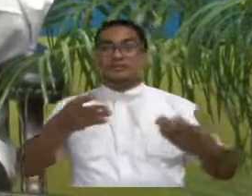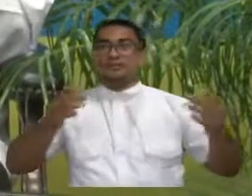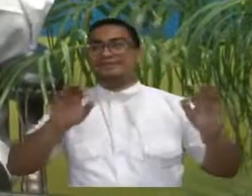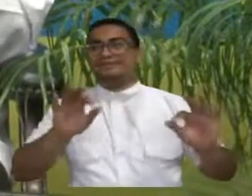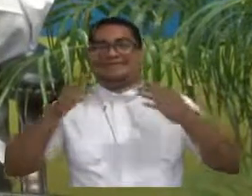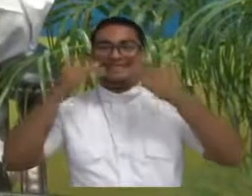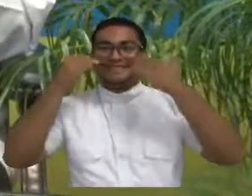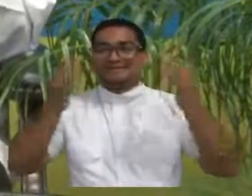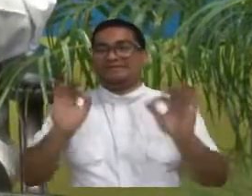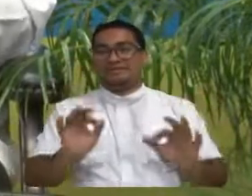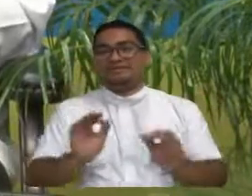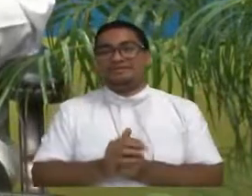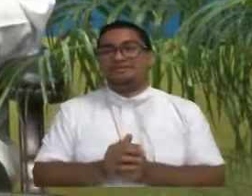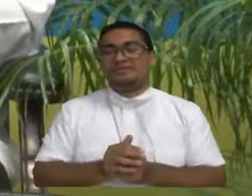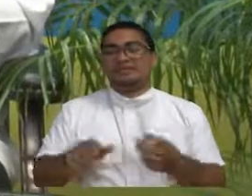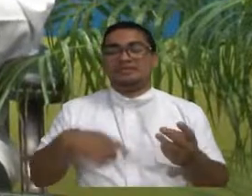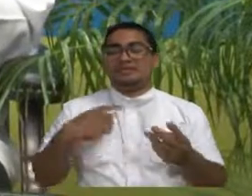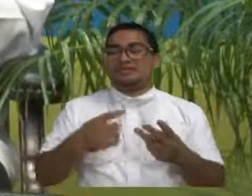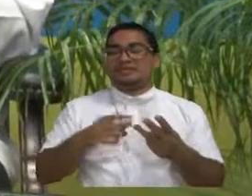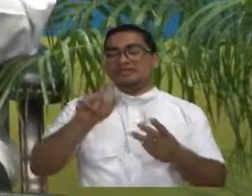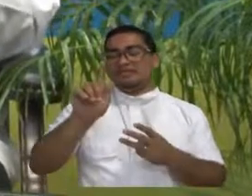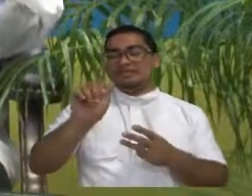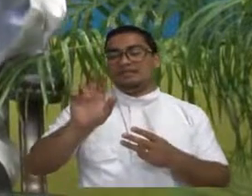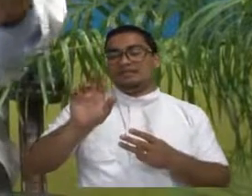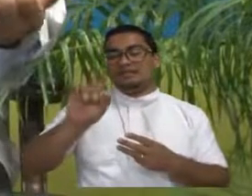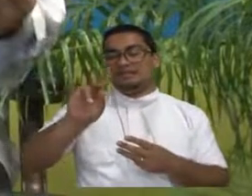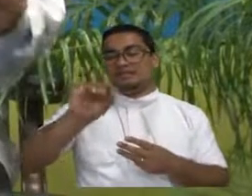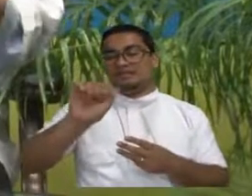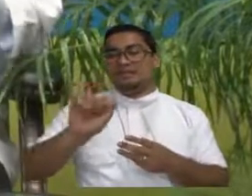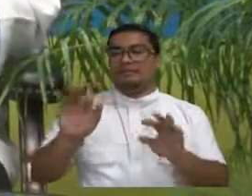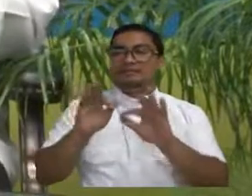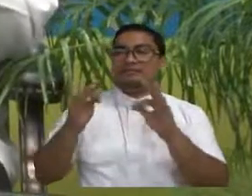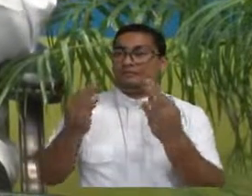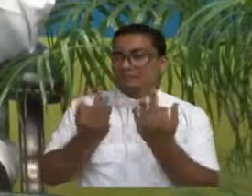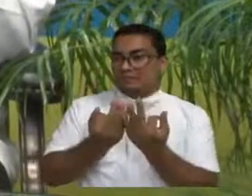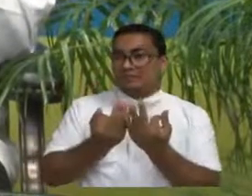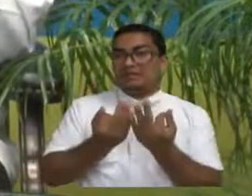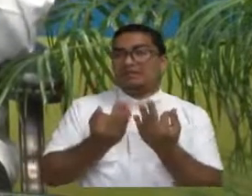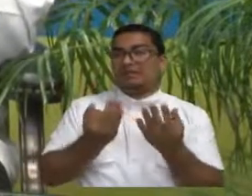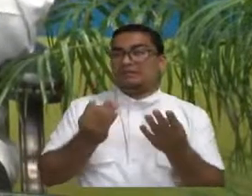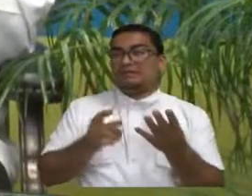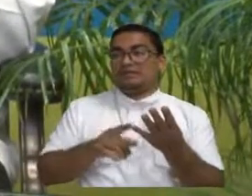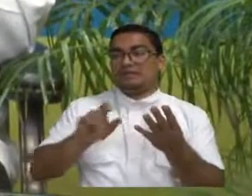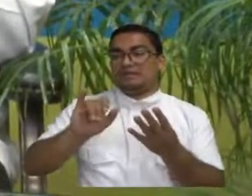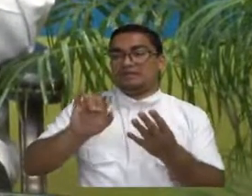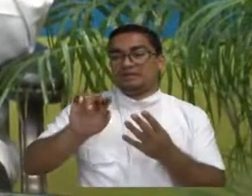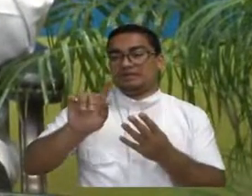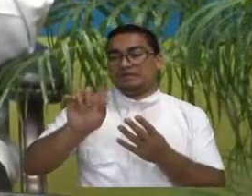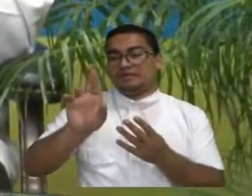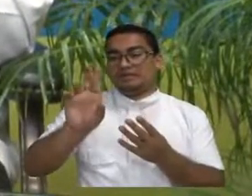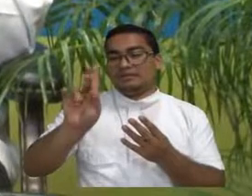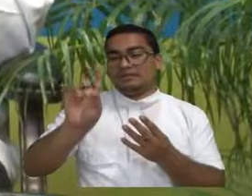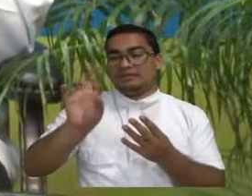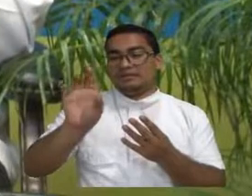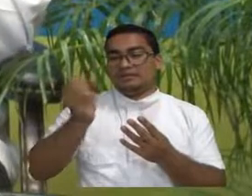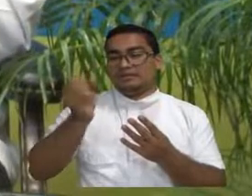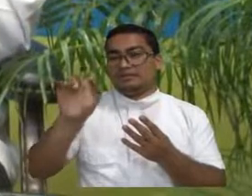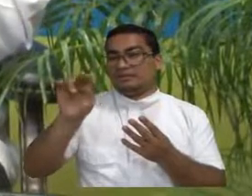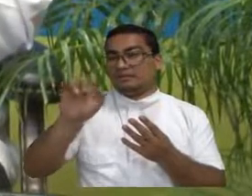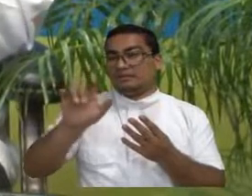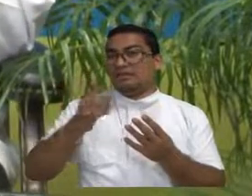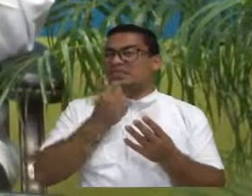la terapia interpersonal, por ejemplo, la terapia familiar. Estas son terapias que se manejan con los especialistas en el tema